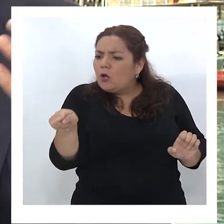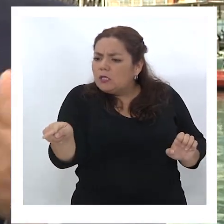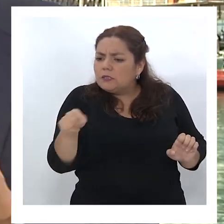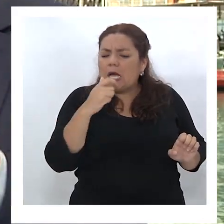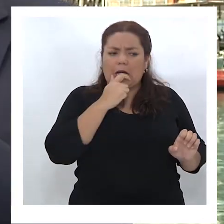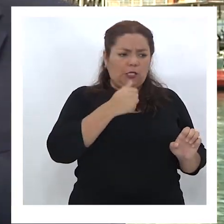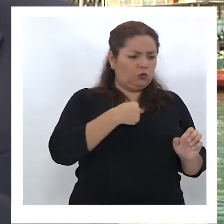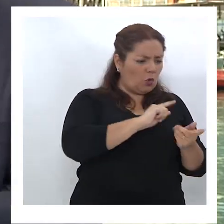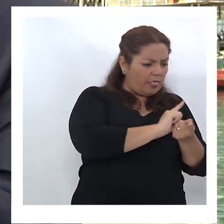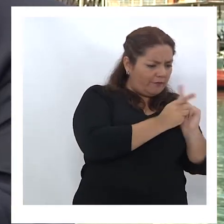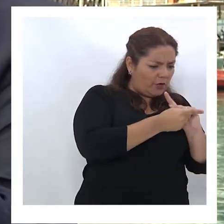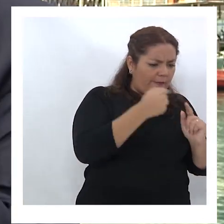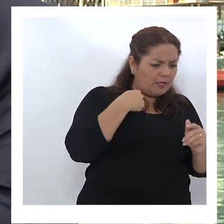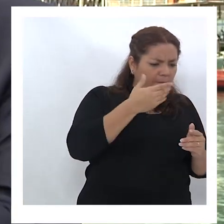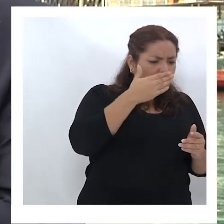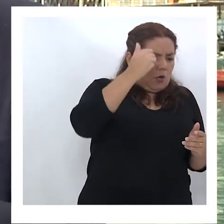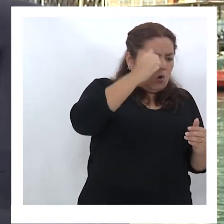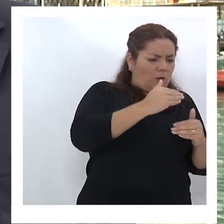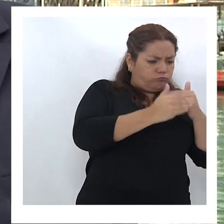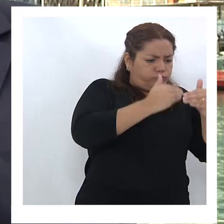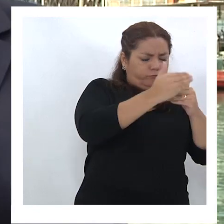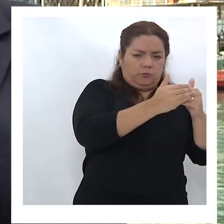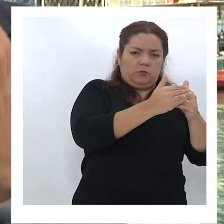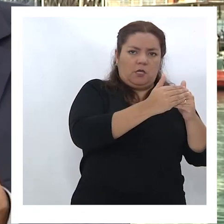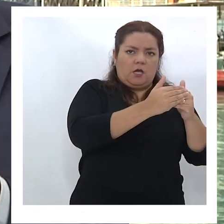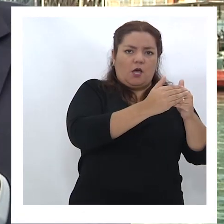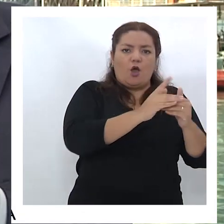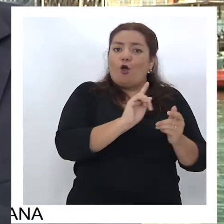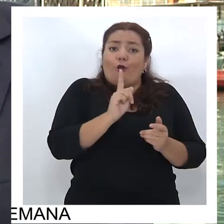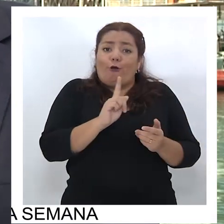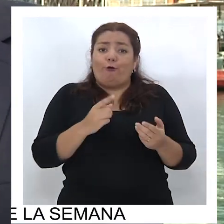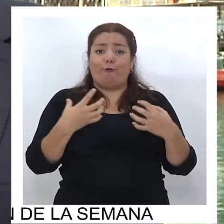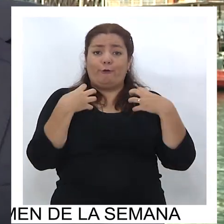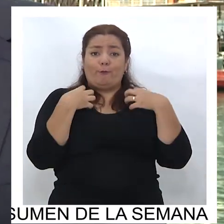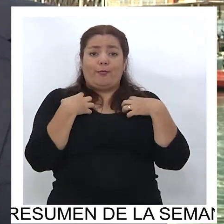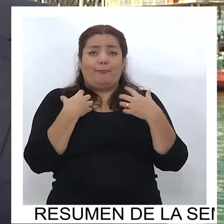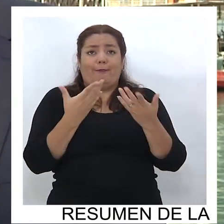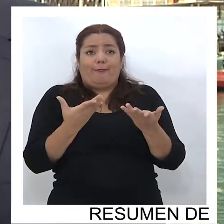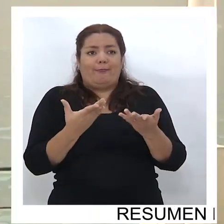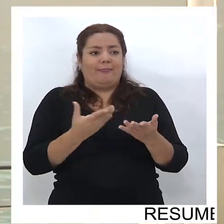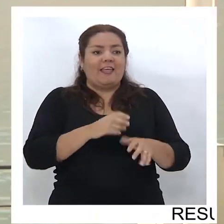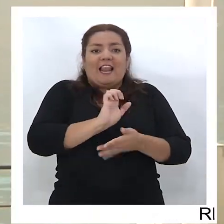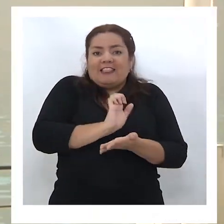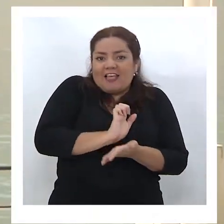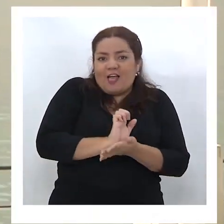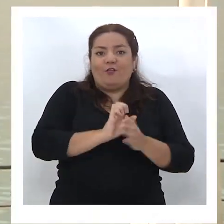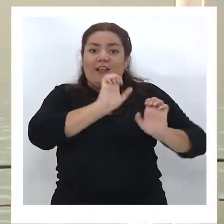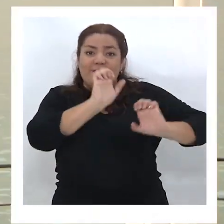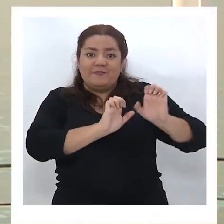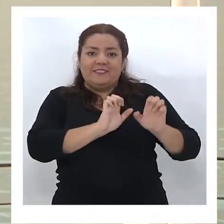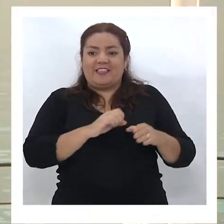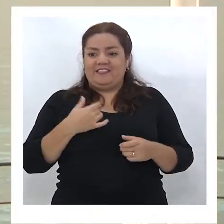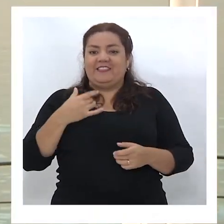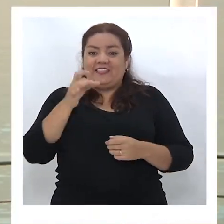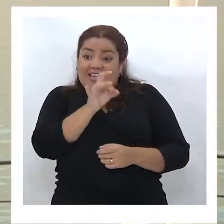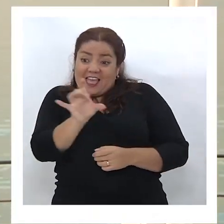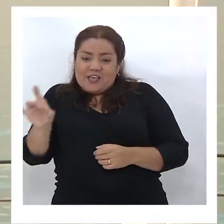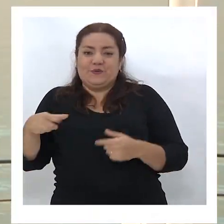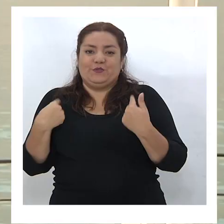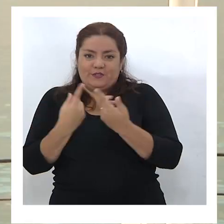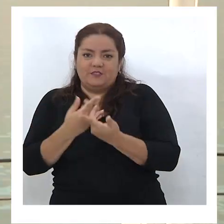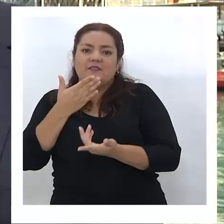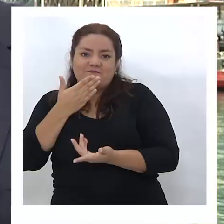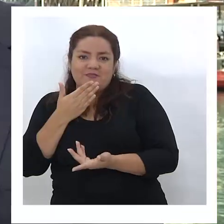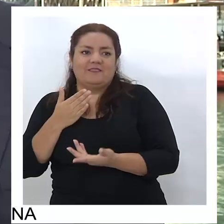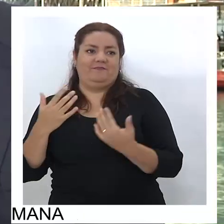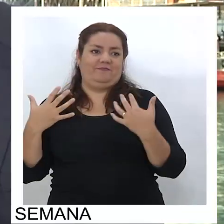del Estado, ni de las leyes, ni de las empresas, ni del modelo económico. ¿Y los etiquetados, digamos, nos permiten darnos cuenta en todos los casos de bueno, sí? Para allá va,